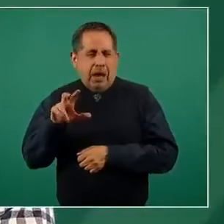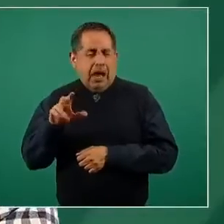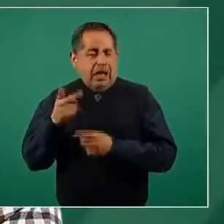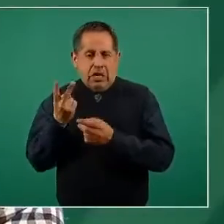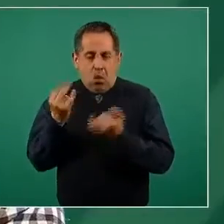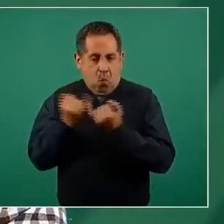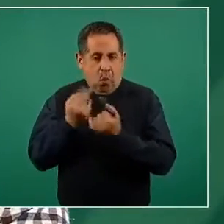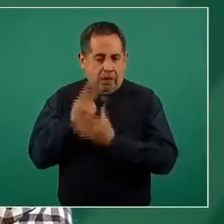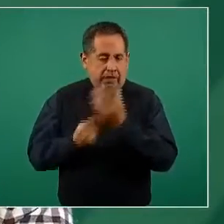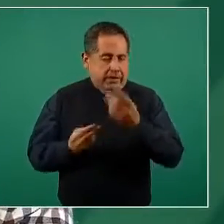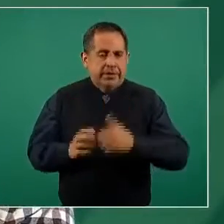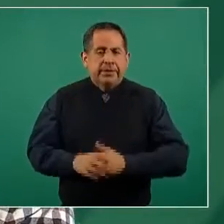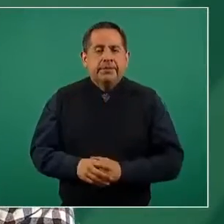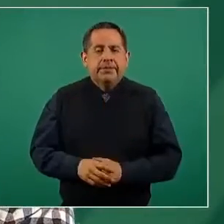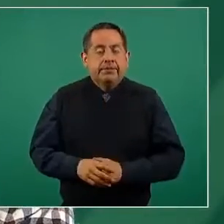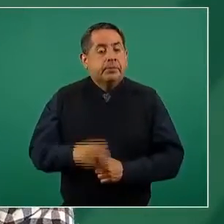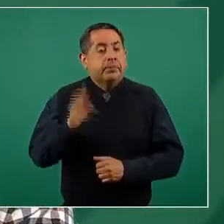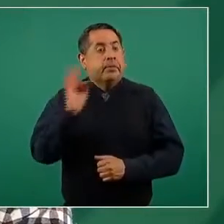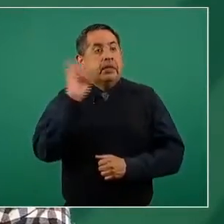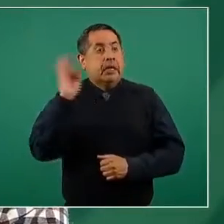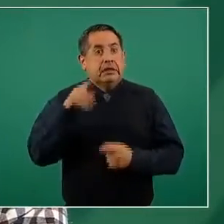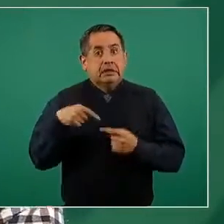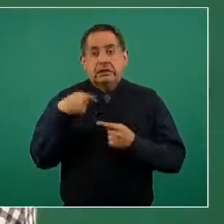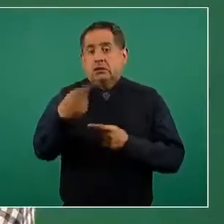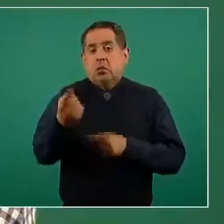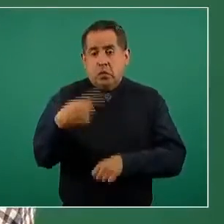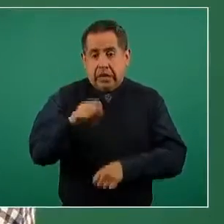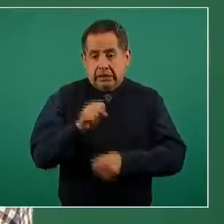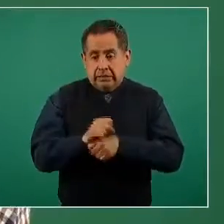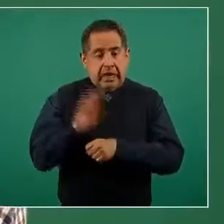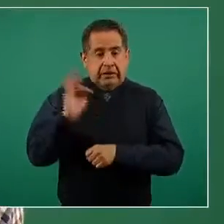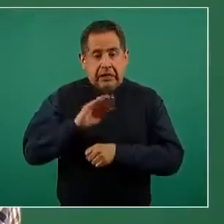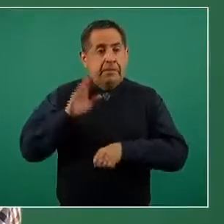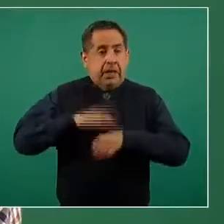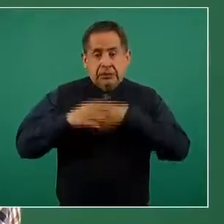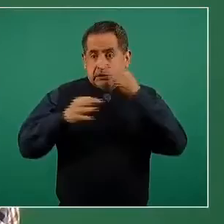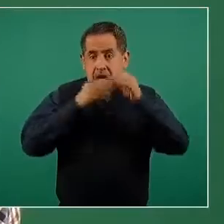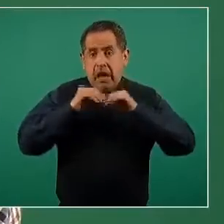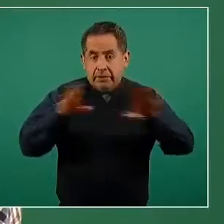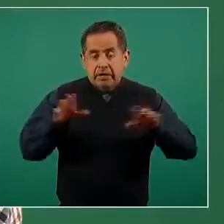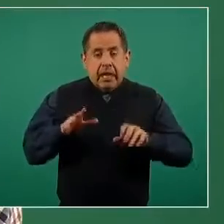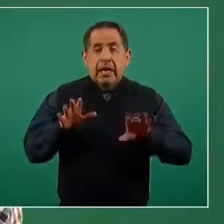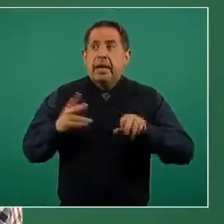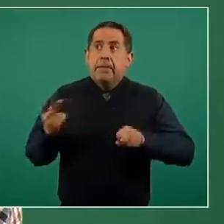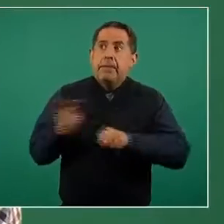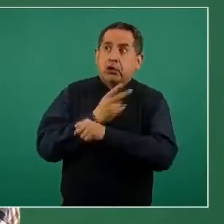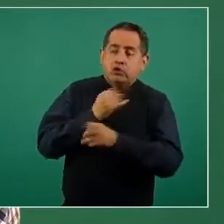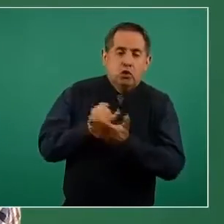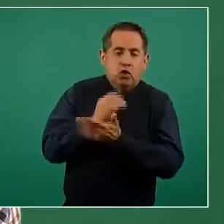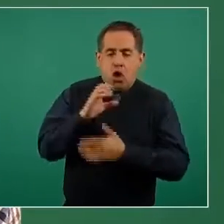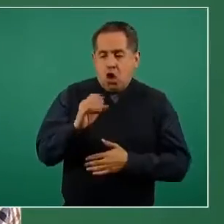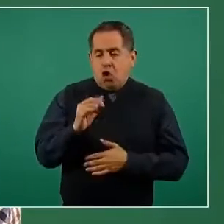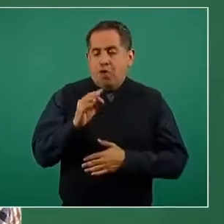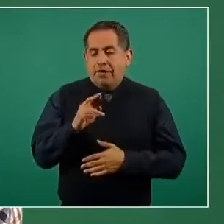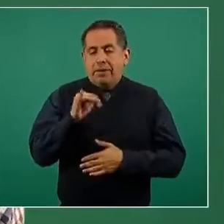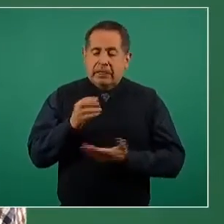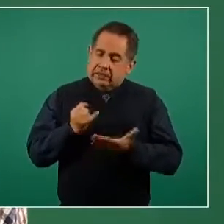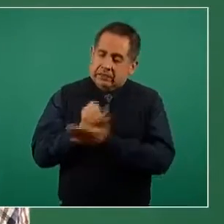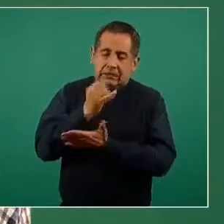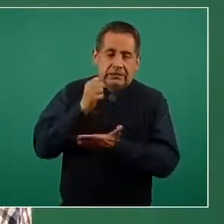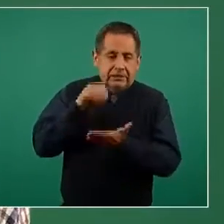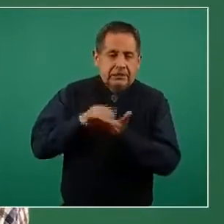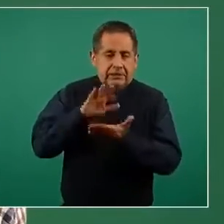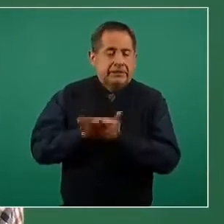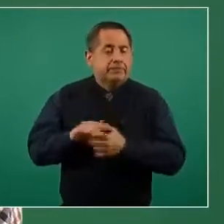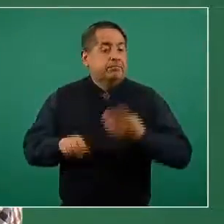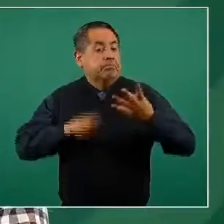procedimiento. Es posible que al inicio de la siguiente semana tendremos noticias ya de las deliberaciones de COFEPRIS y de las resoluciones. Y